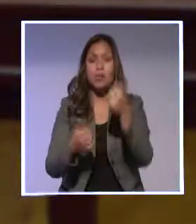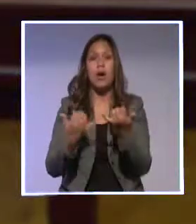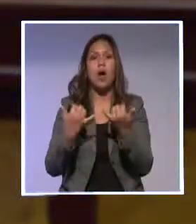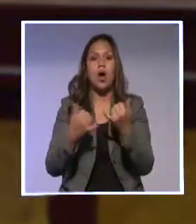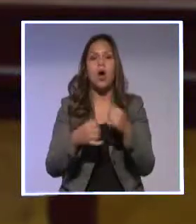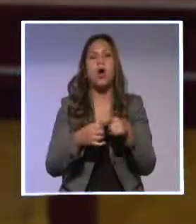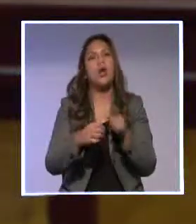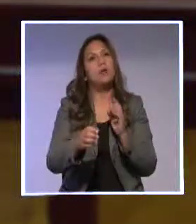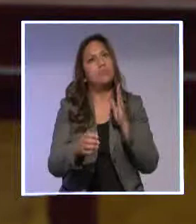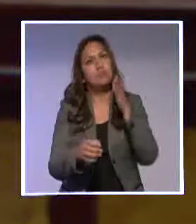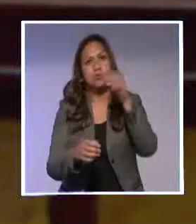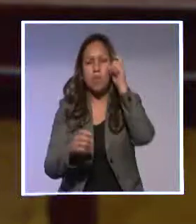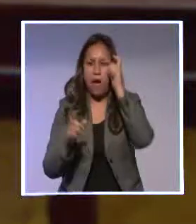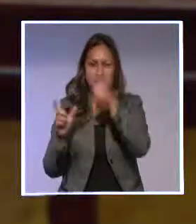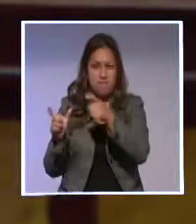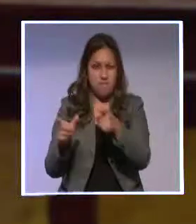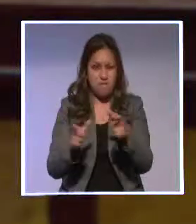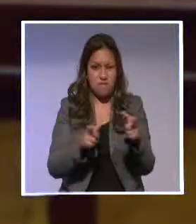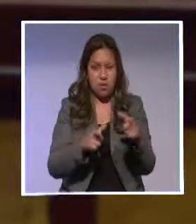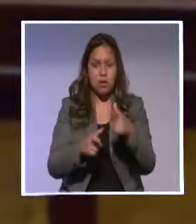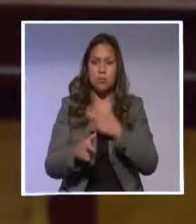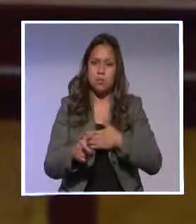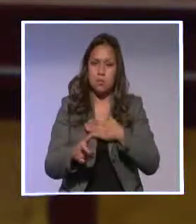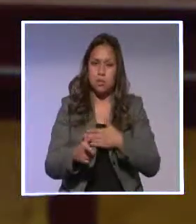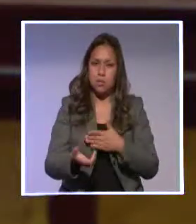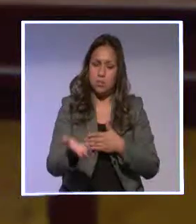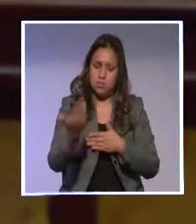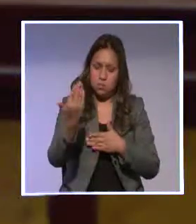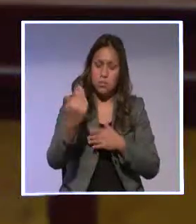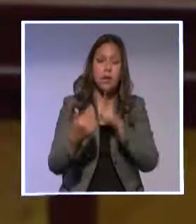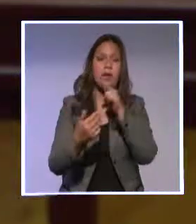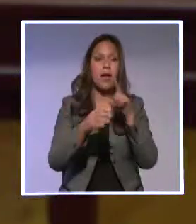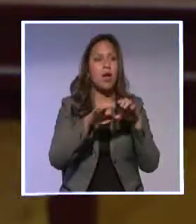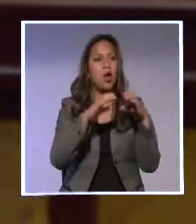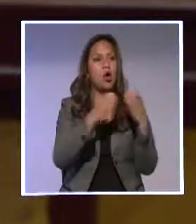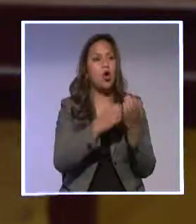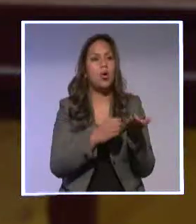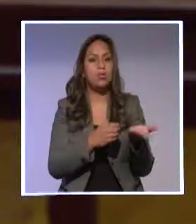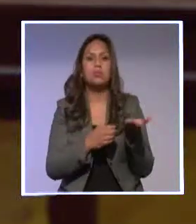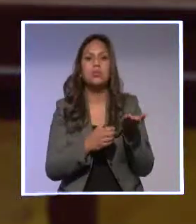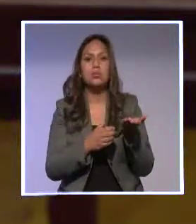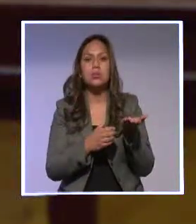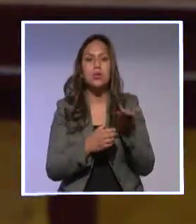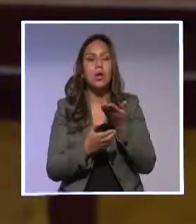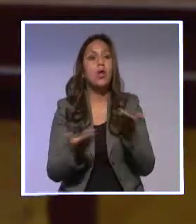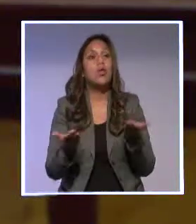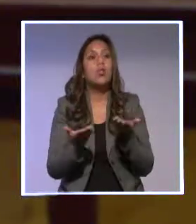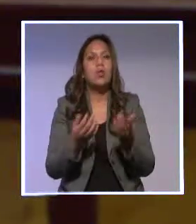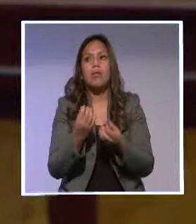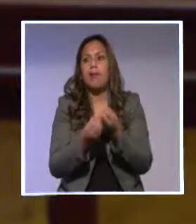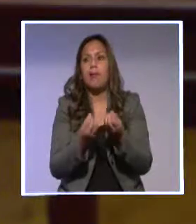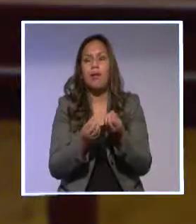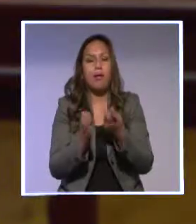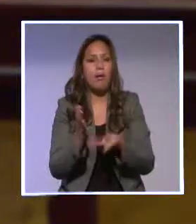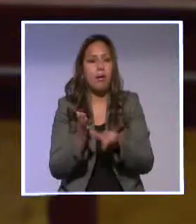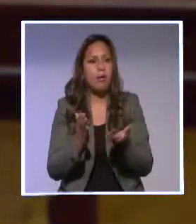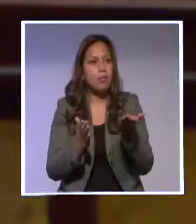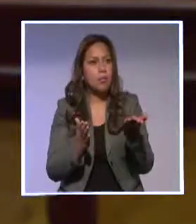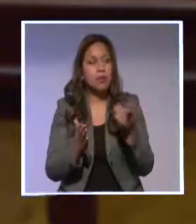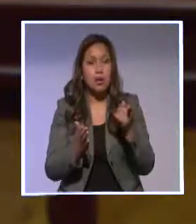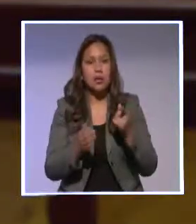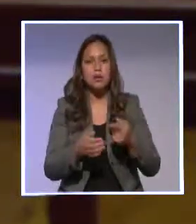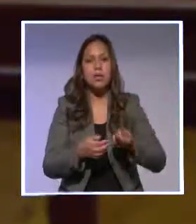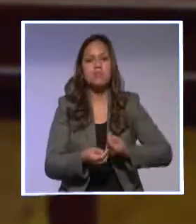tiene que investigarse quienes conformaron esa comisión de renegociación donde se realizaron se realizó esta comisión de negociación